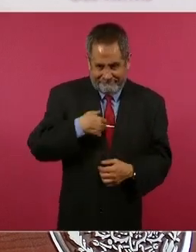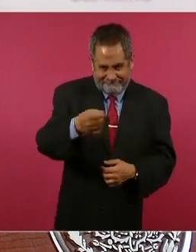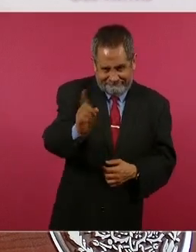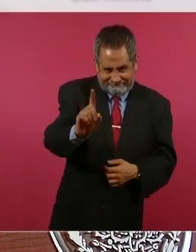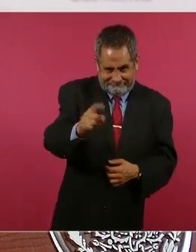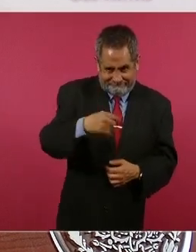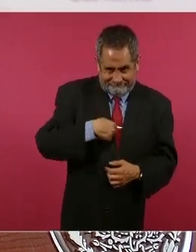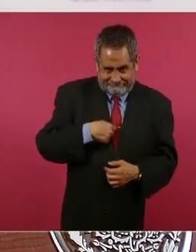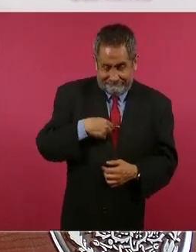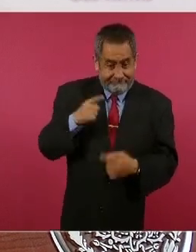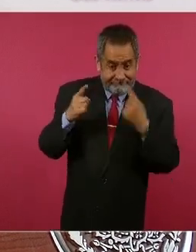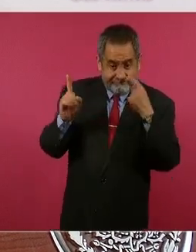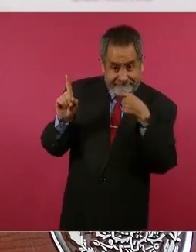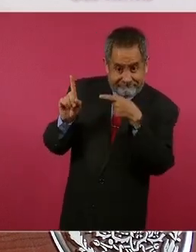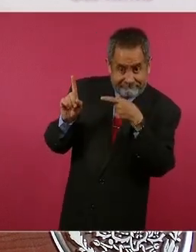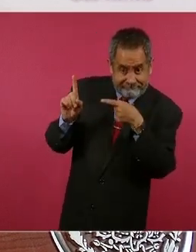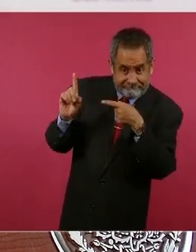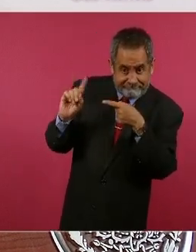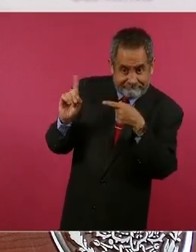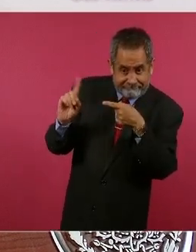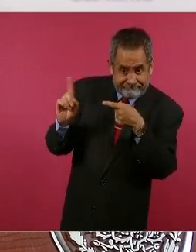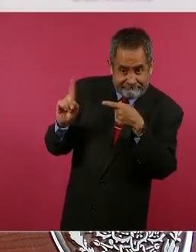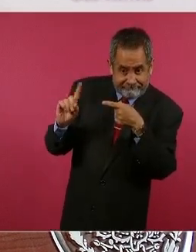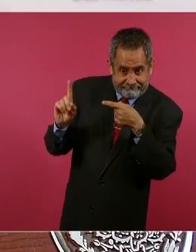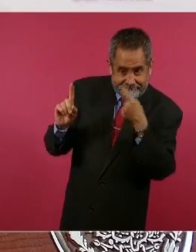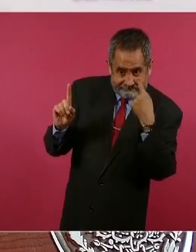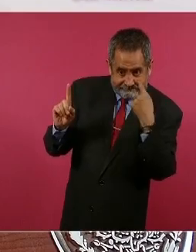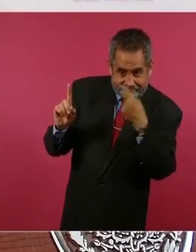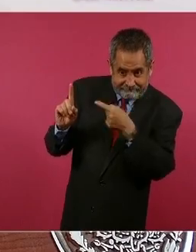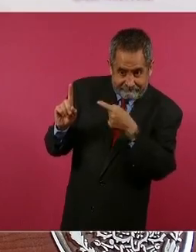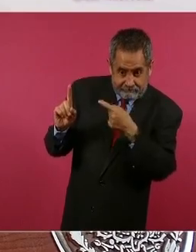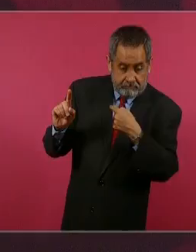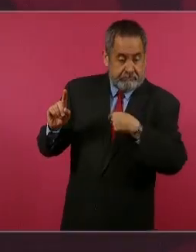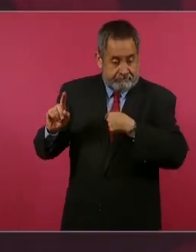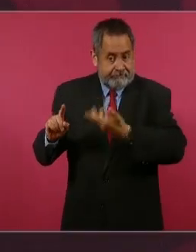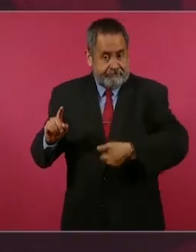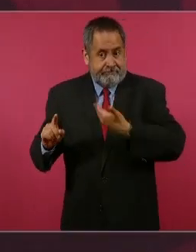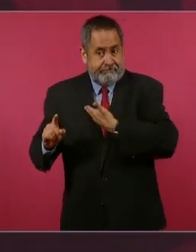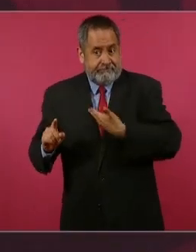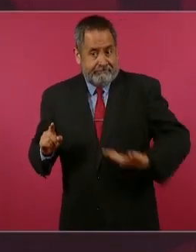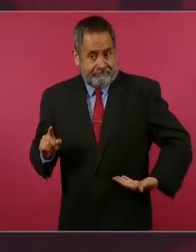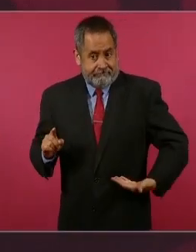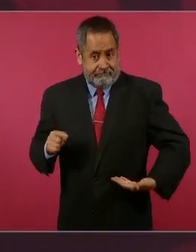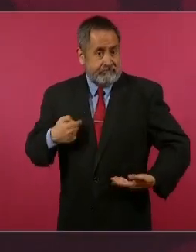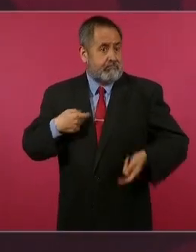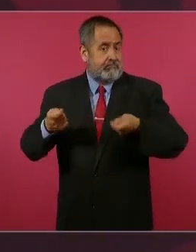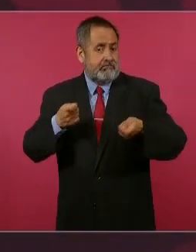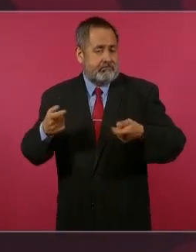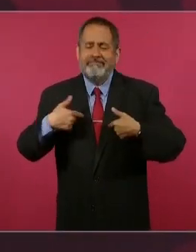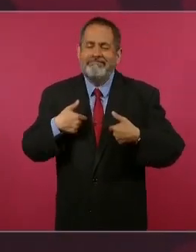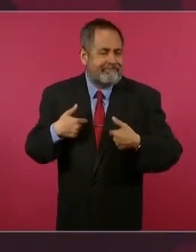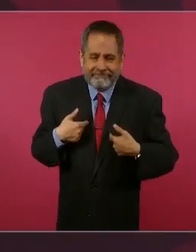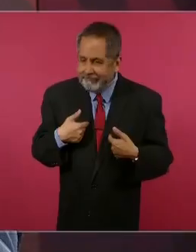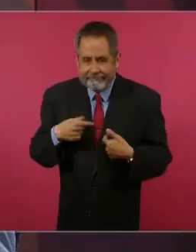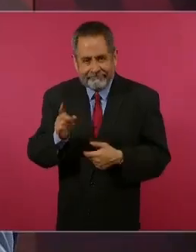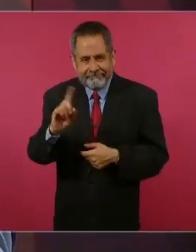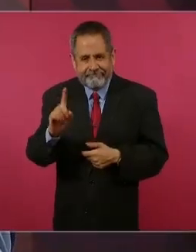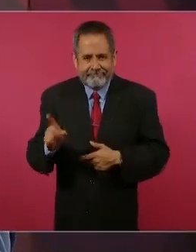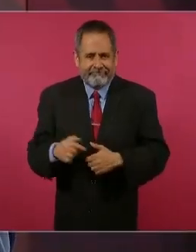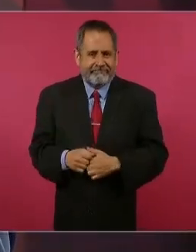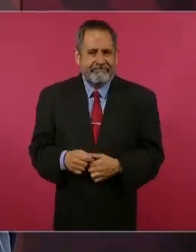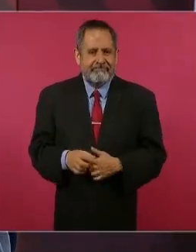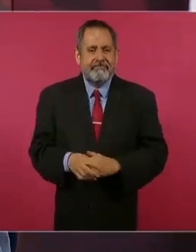Lo que diga mi dedito. Y soy el presidente. ¿No? no, no, no.